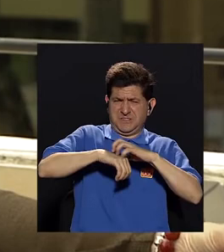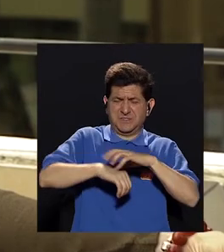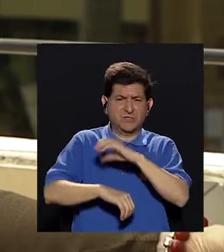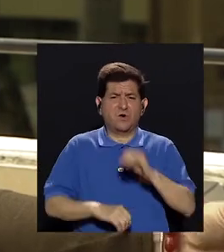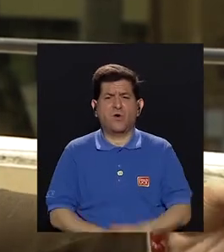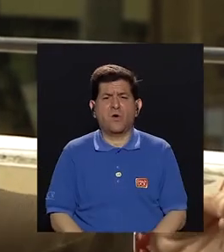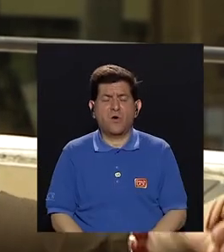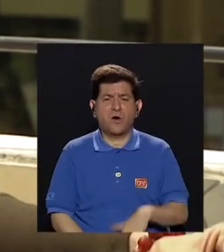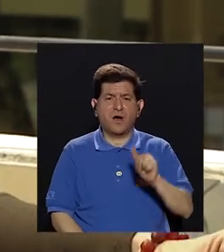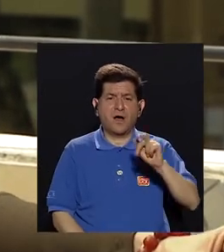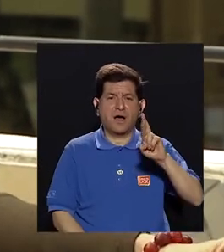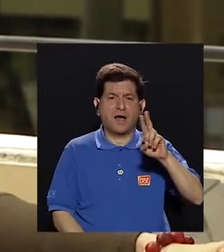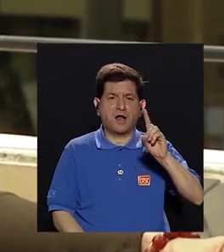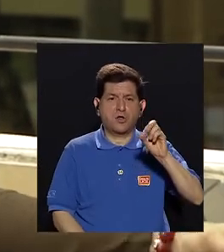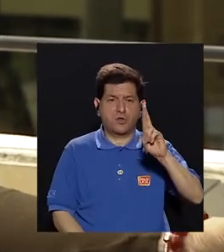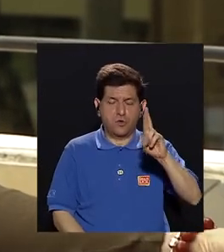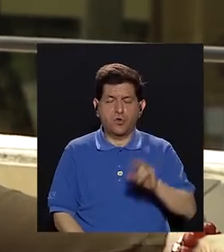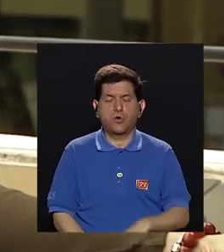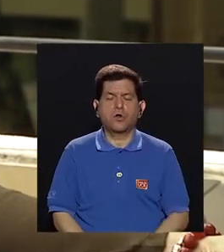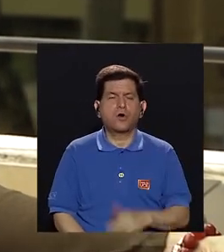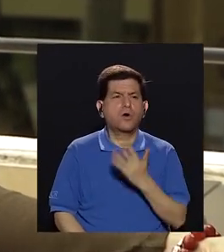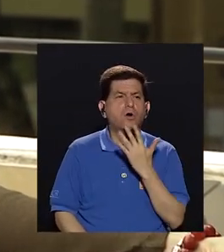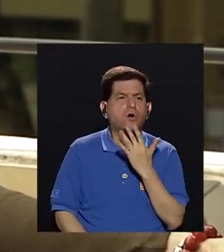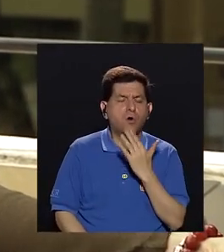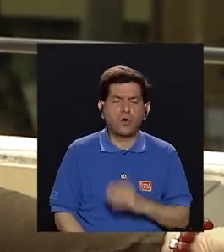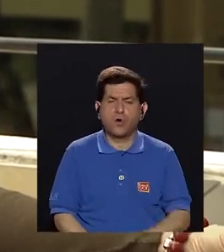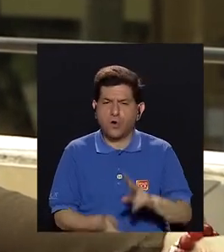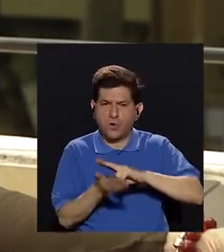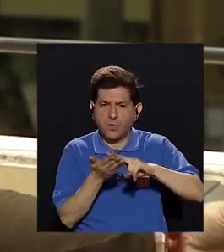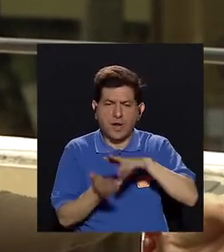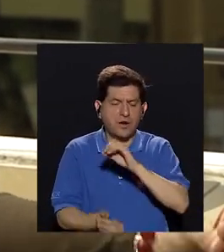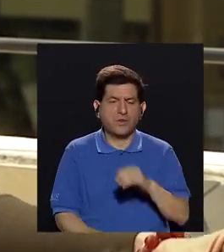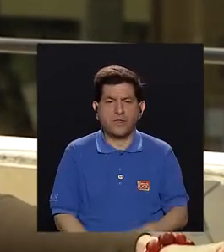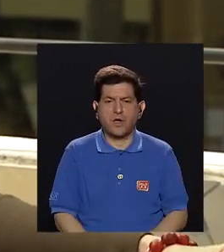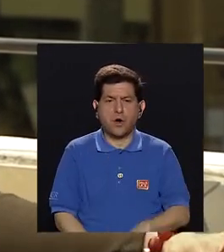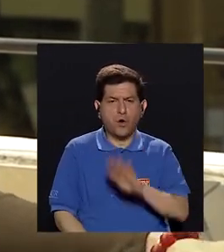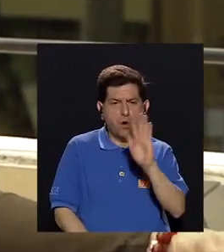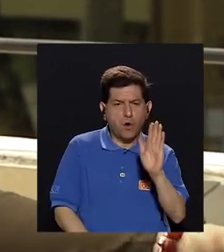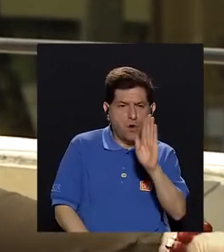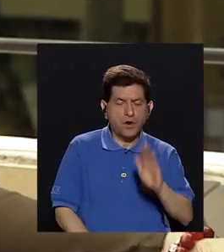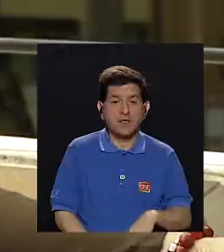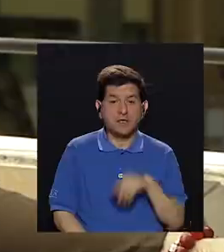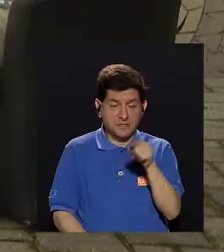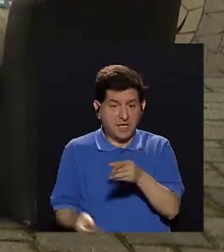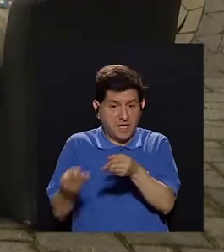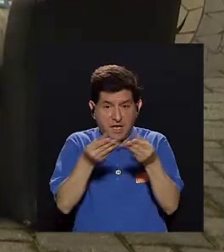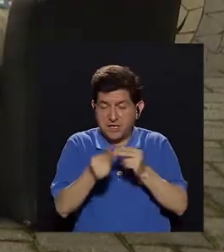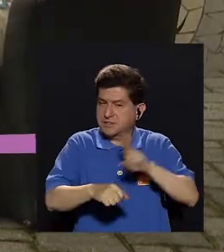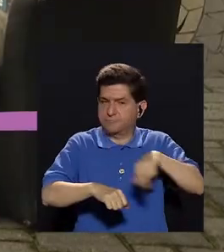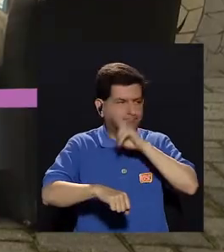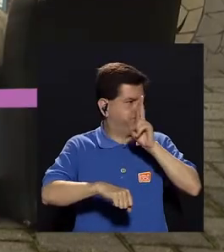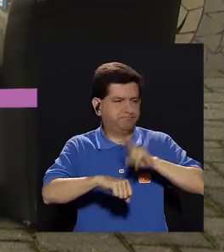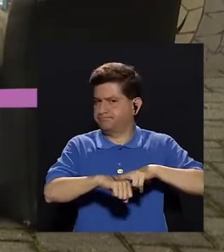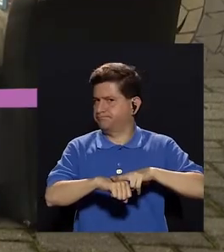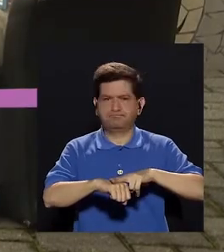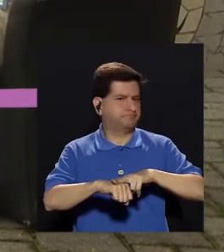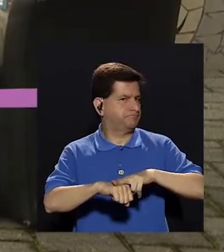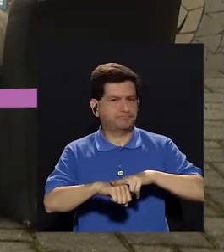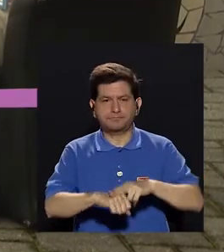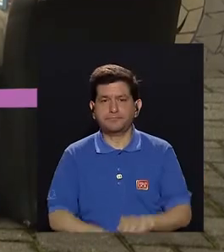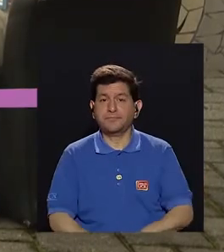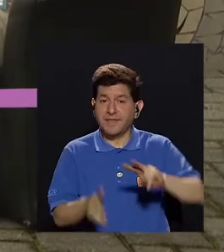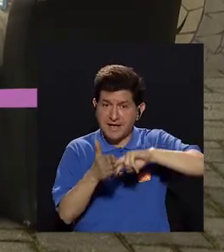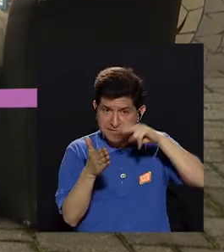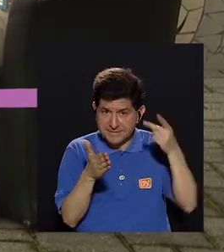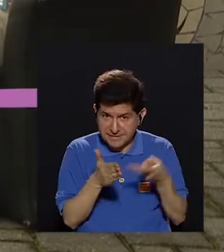estamos hablando de un flujo vaginal que no es normal y que corresponde a algún proceso infeccioso, que no siempre es de transmisión